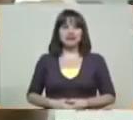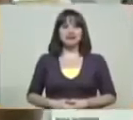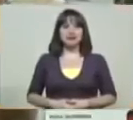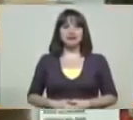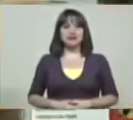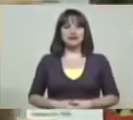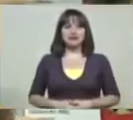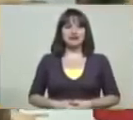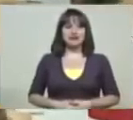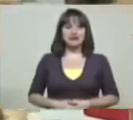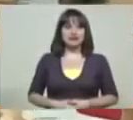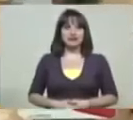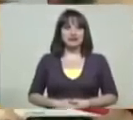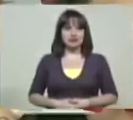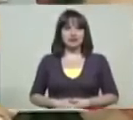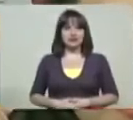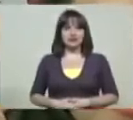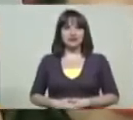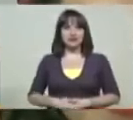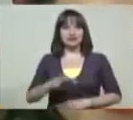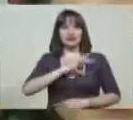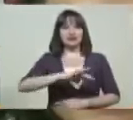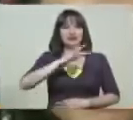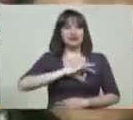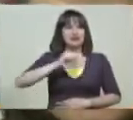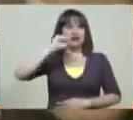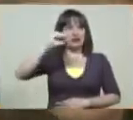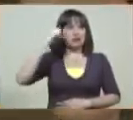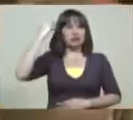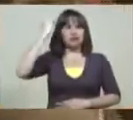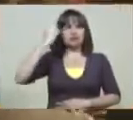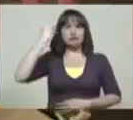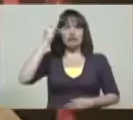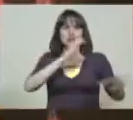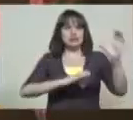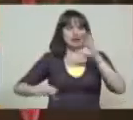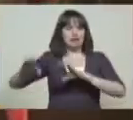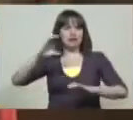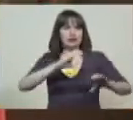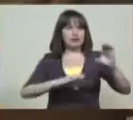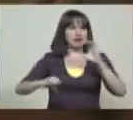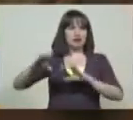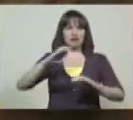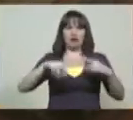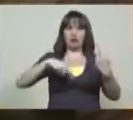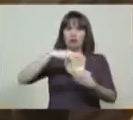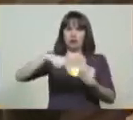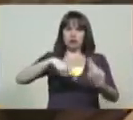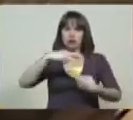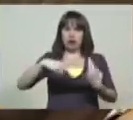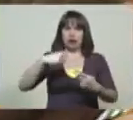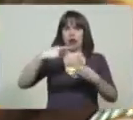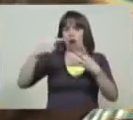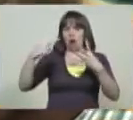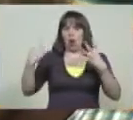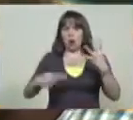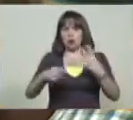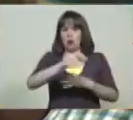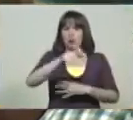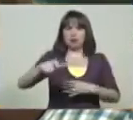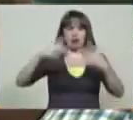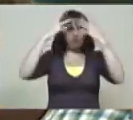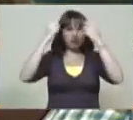socialismo utópico y del socialismo científico de Marx, Engels y Lenin. Aquí